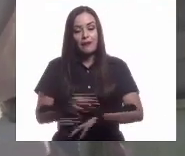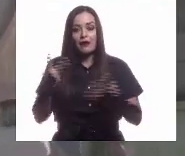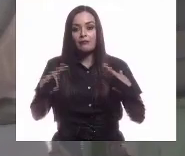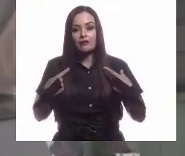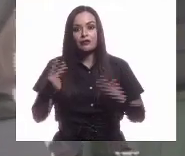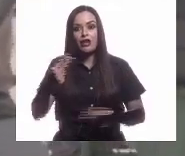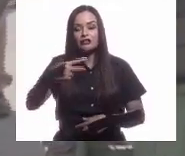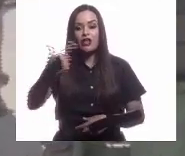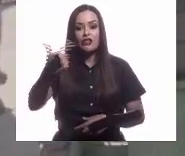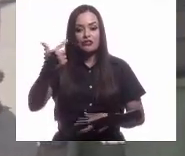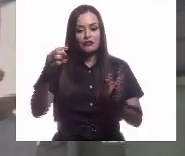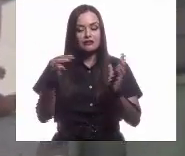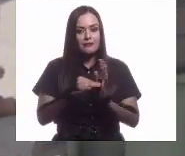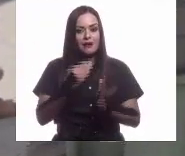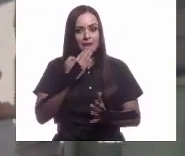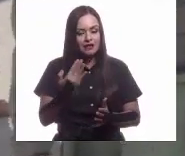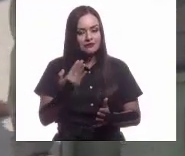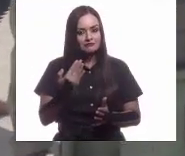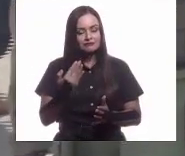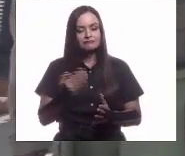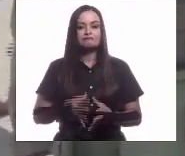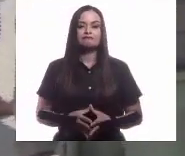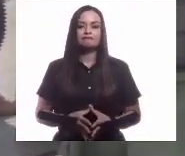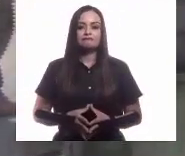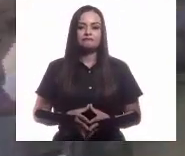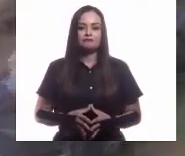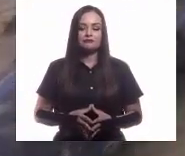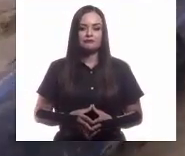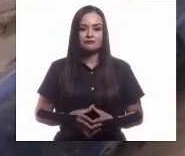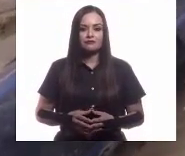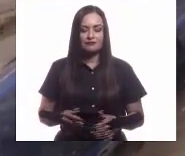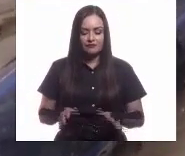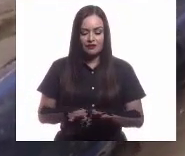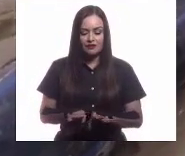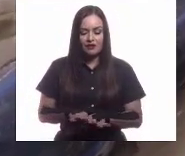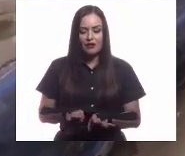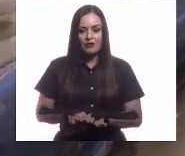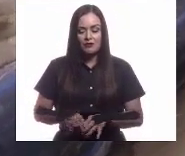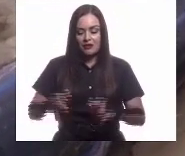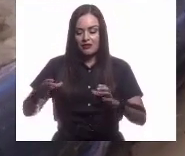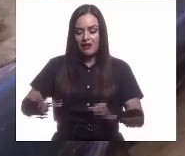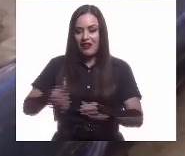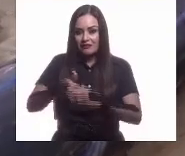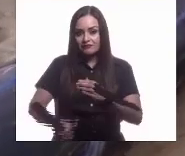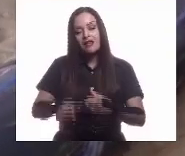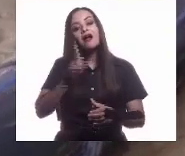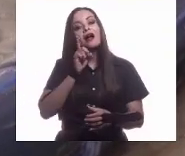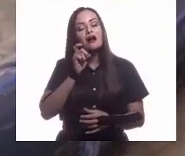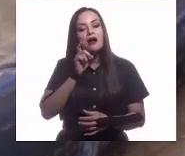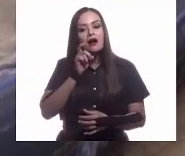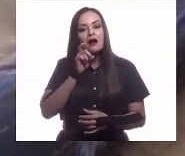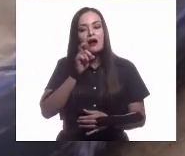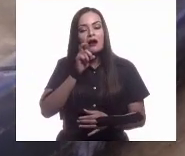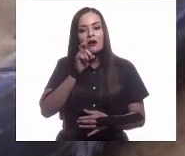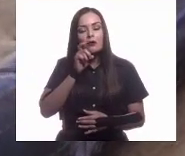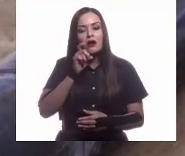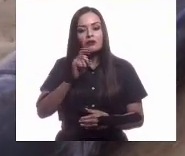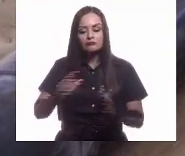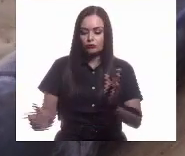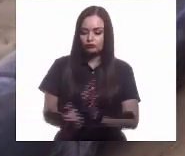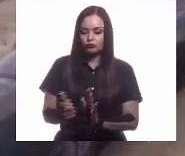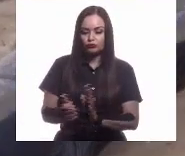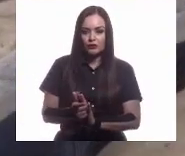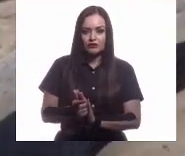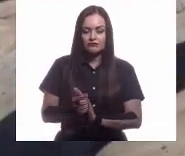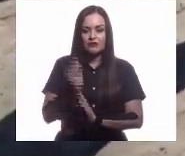personas. También continuamos con la construcción, reconstrucción del acueducto Vizcaíno Pacífico Norte, obra en la que se beneficia